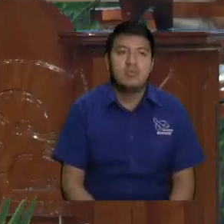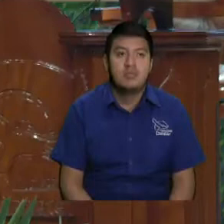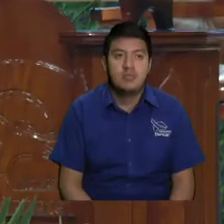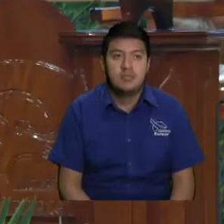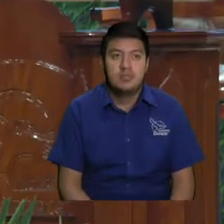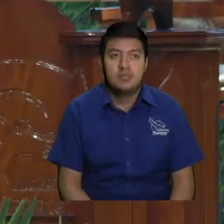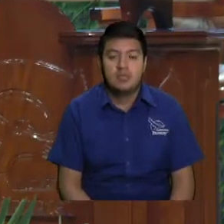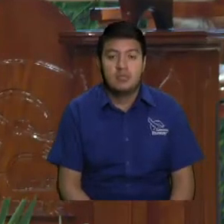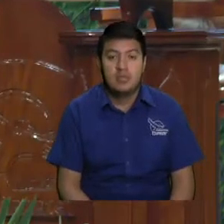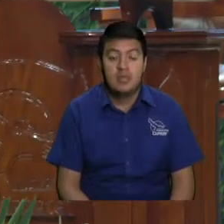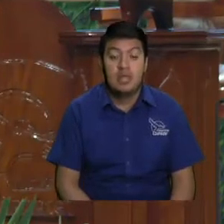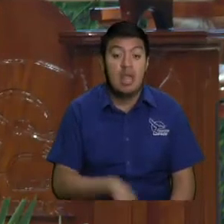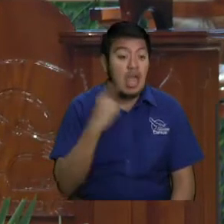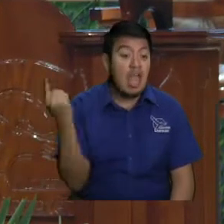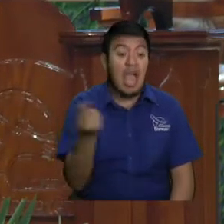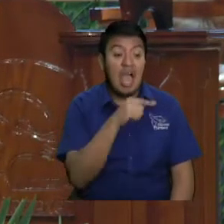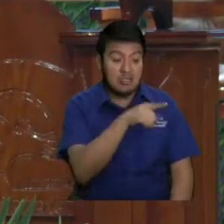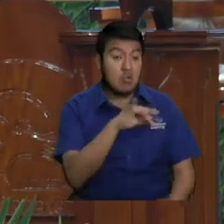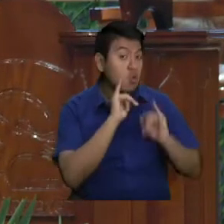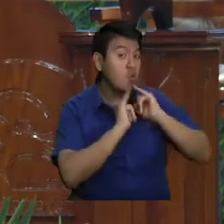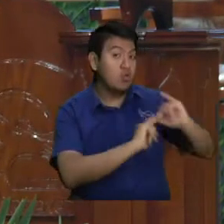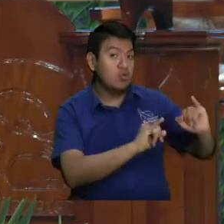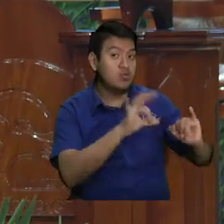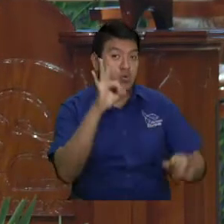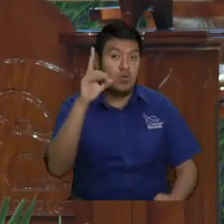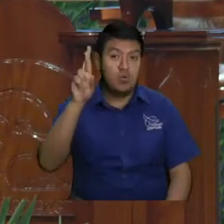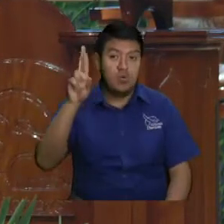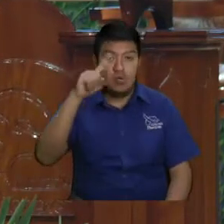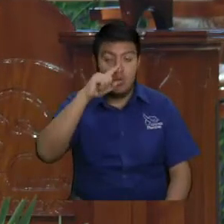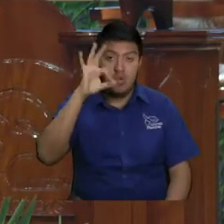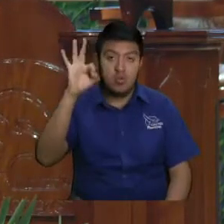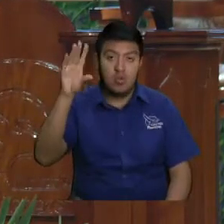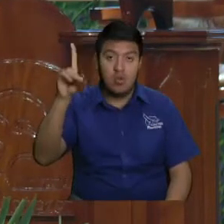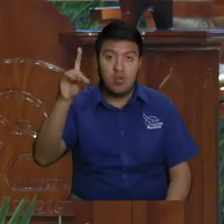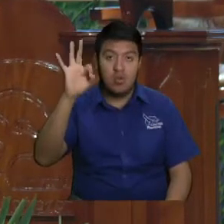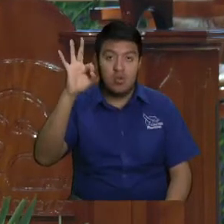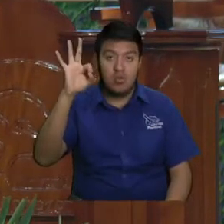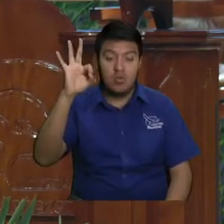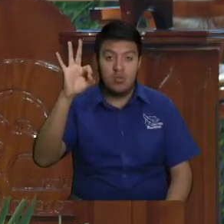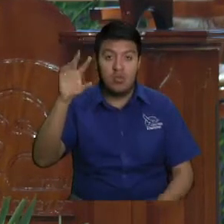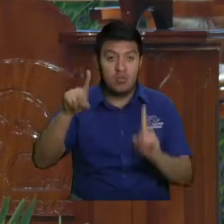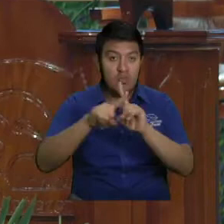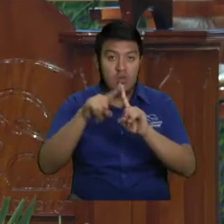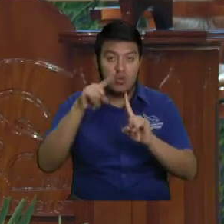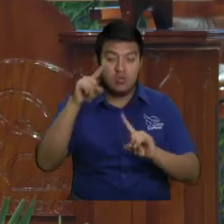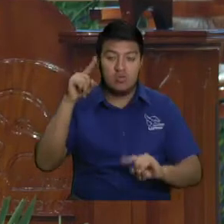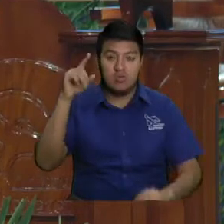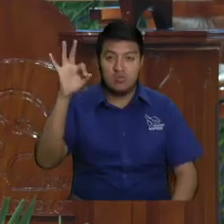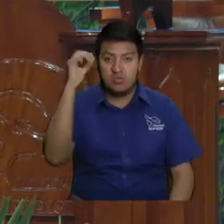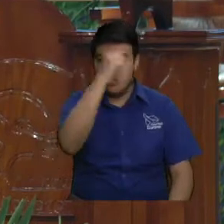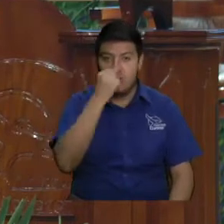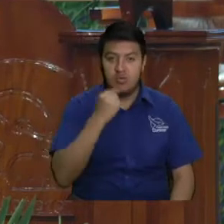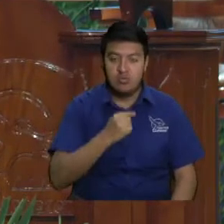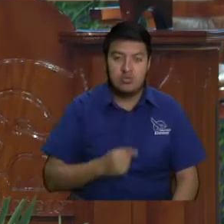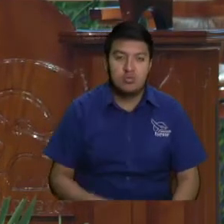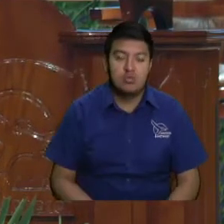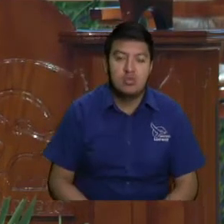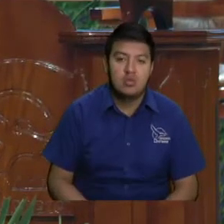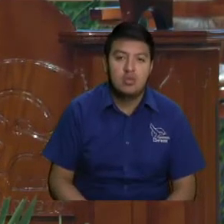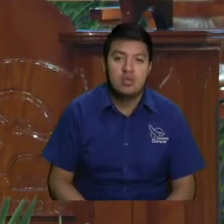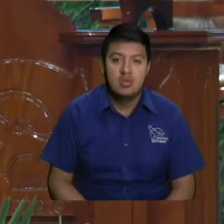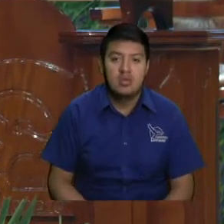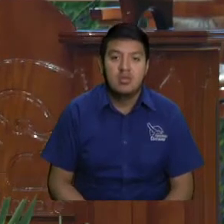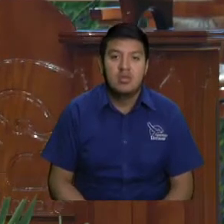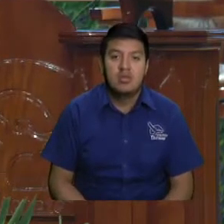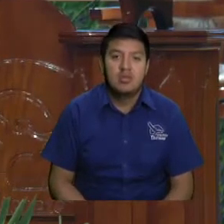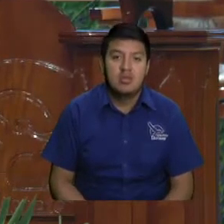solo ortodoxos, ahí sí ya, solo con aquel sombrero negro y los colochos así, y ahí sí ya no nos dejaban entrar a nosotros,